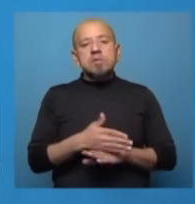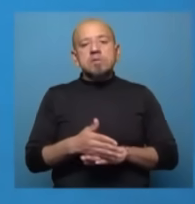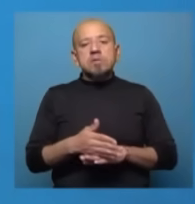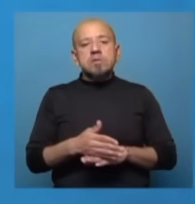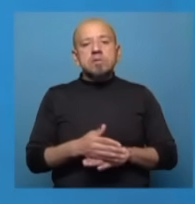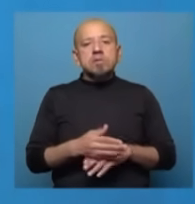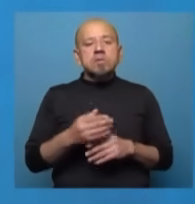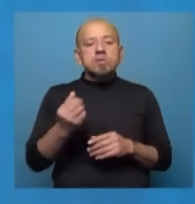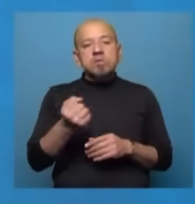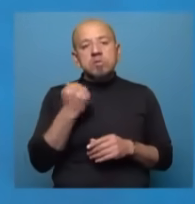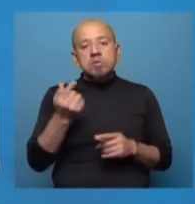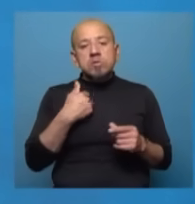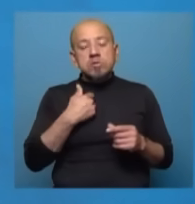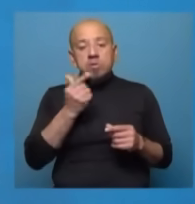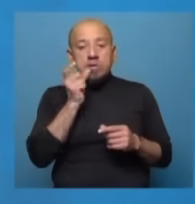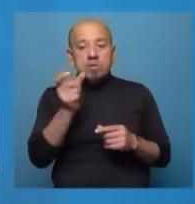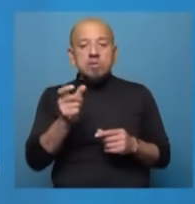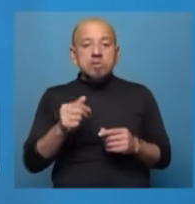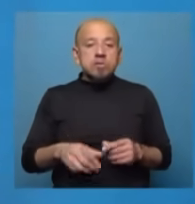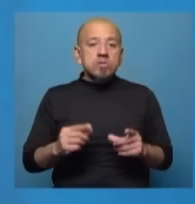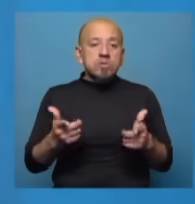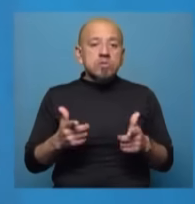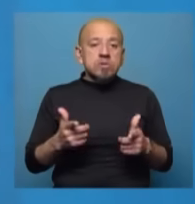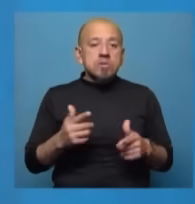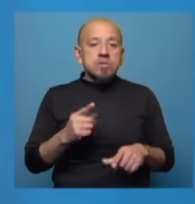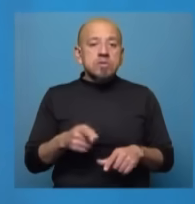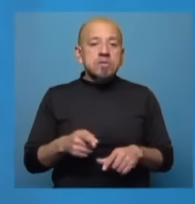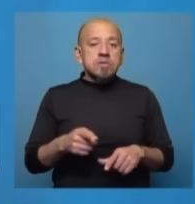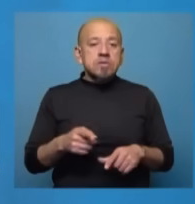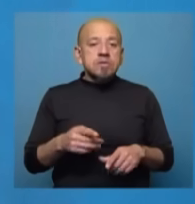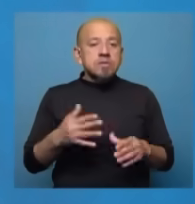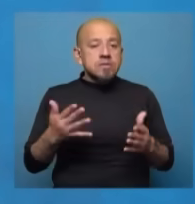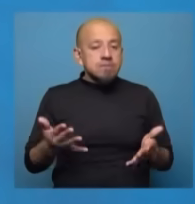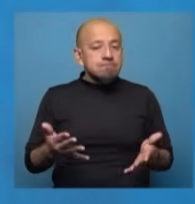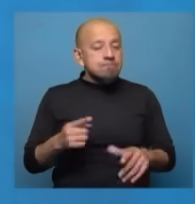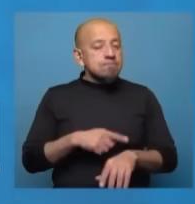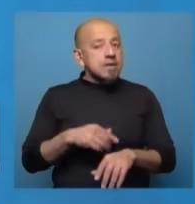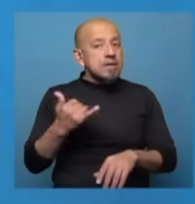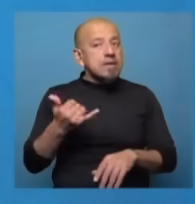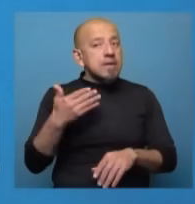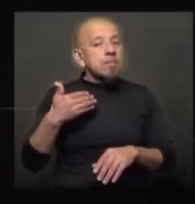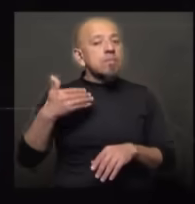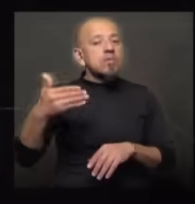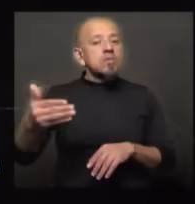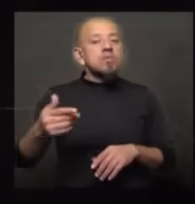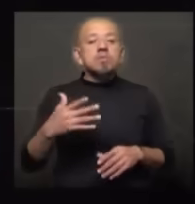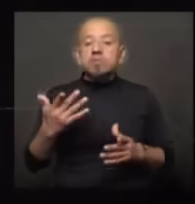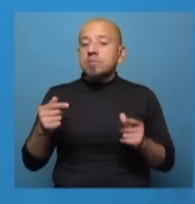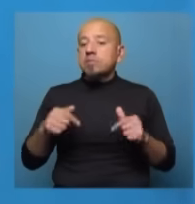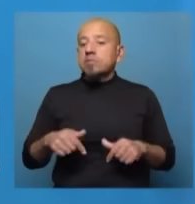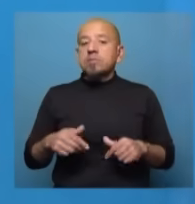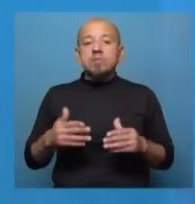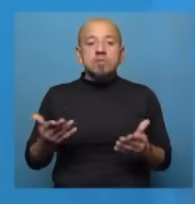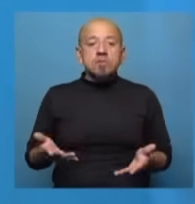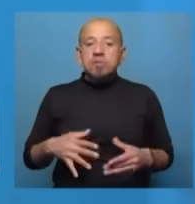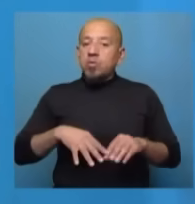fundado de cada una de mis palabras no hay nada como el tiempo sabes mm hoy sentís que se acomodó todo y si